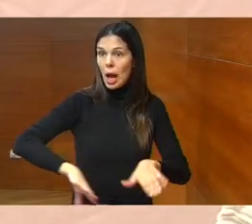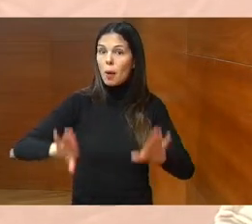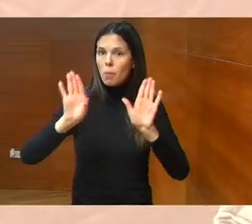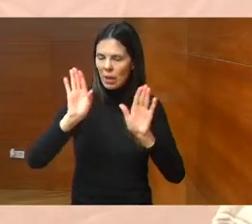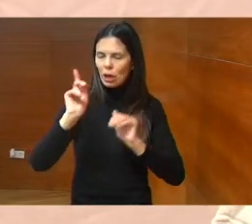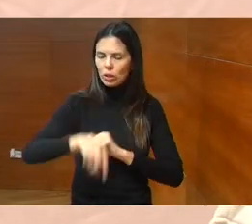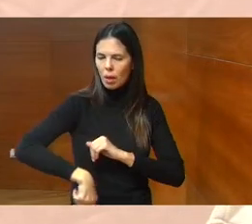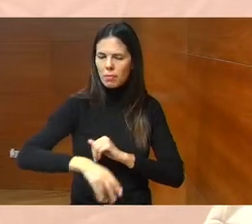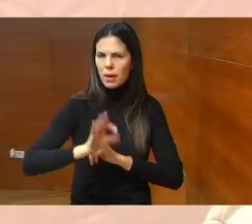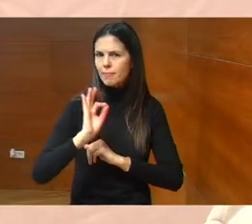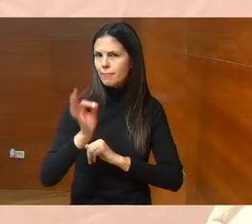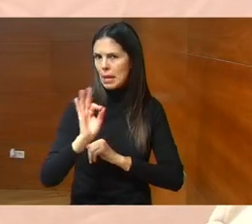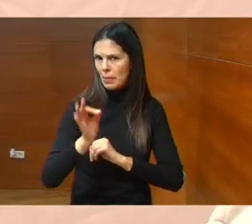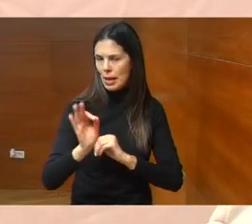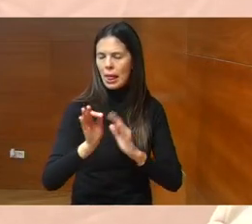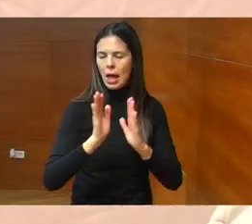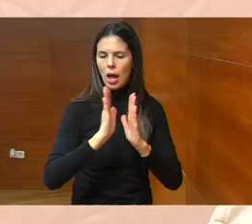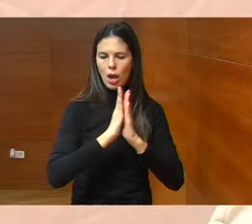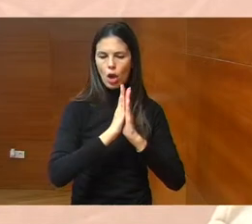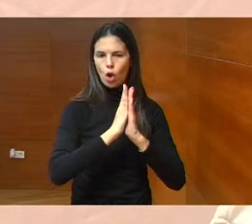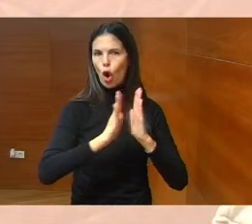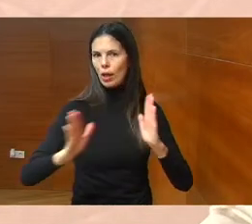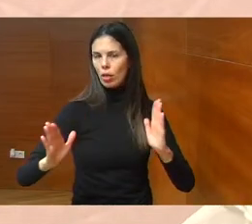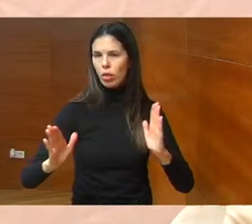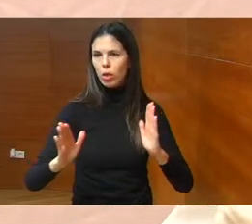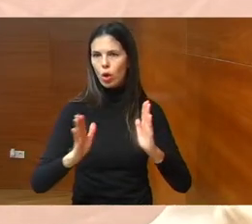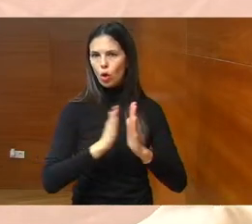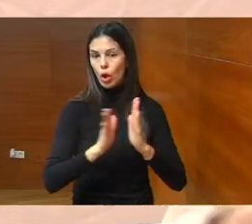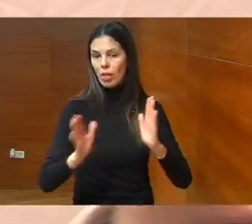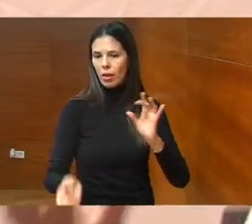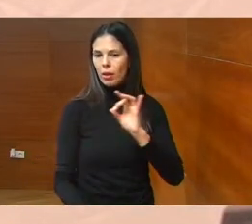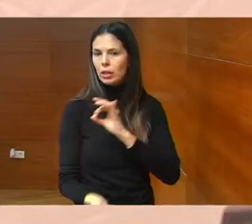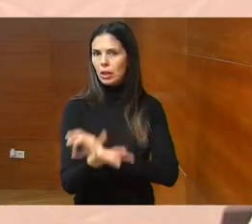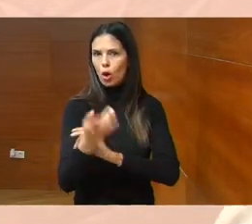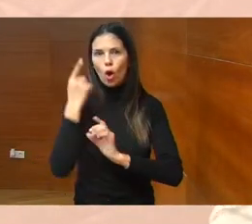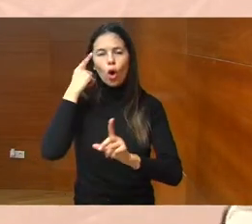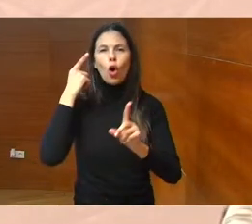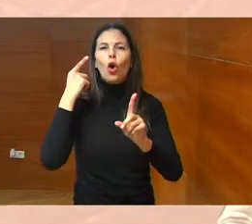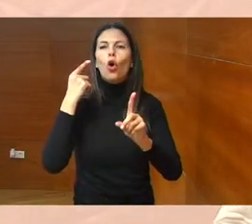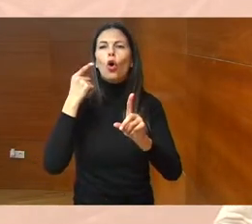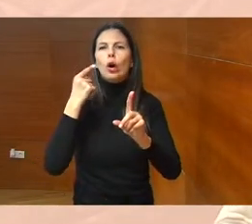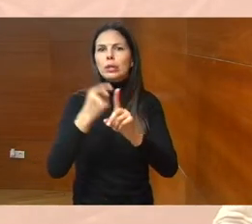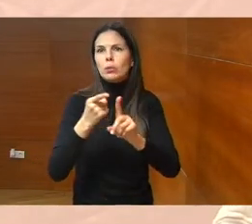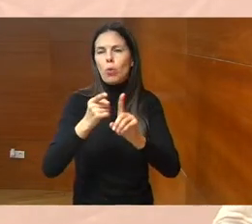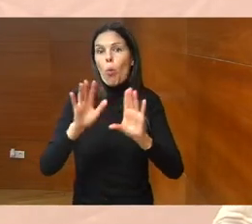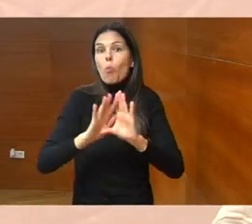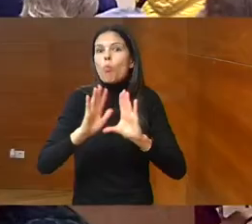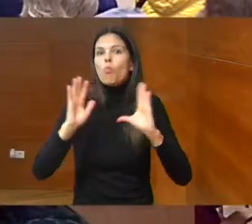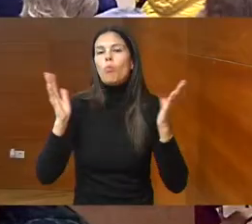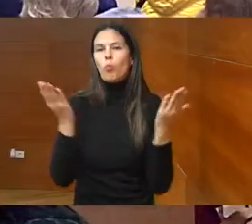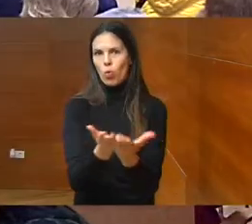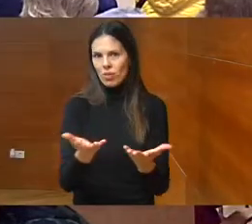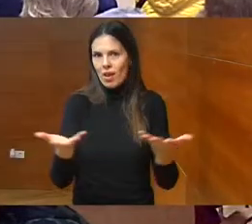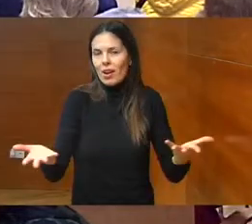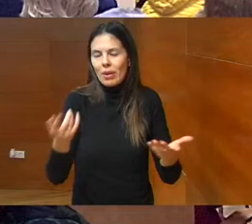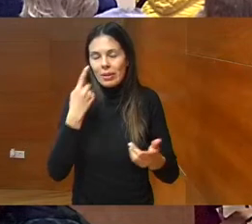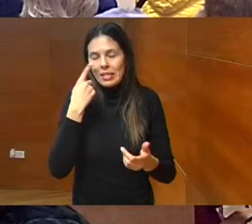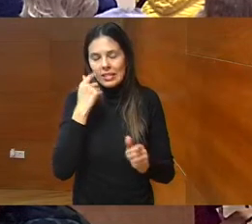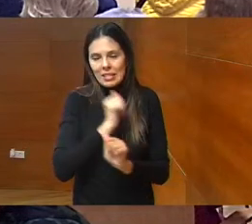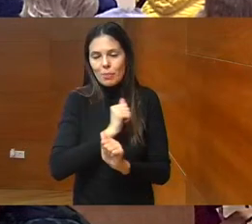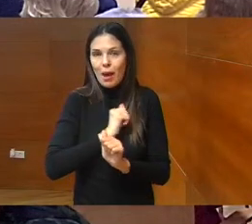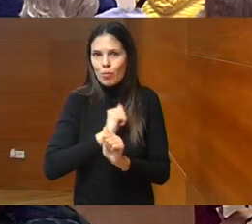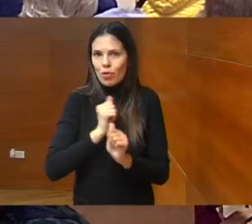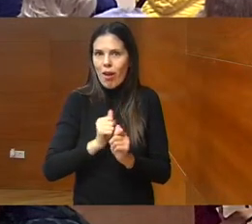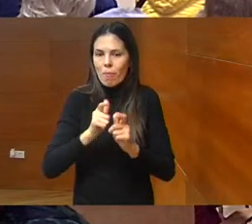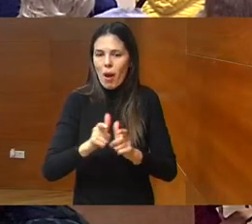cierto que bueno que que una colección que que nace con vocación universal y que esperemos que que siga medrando